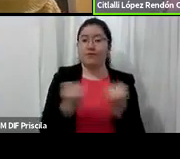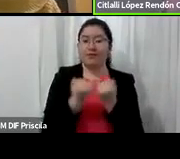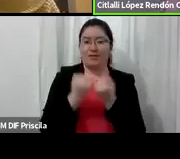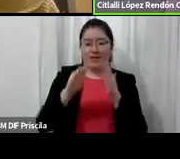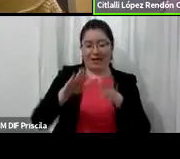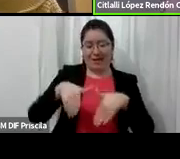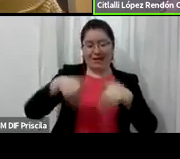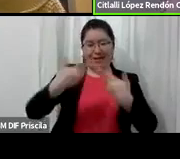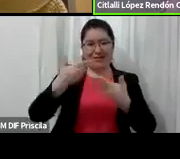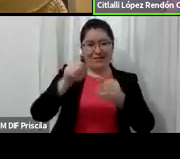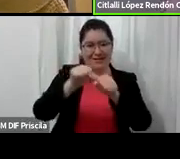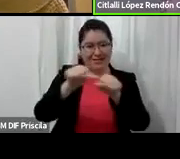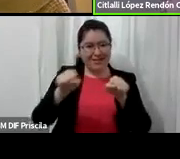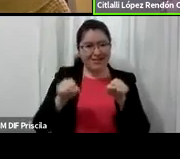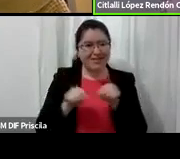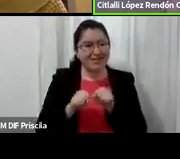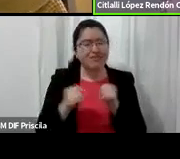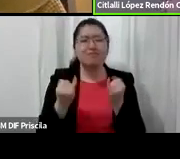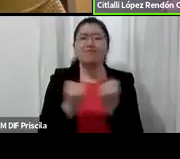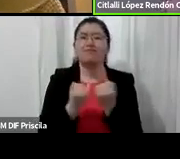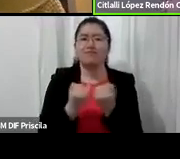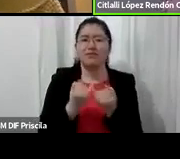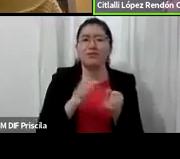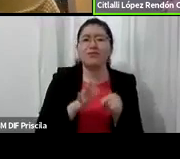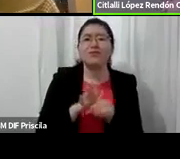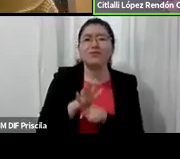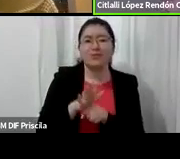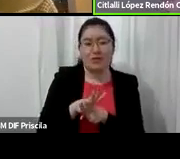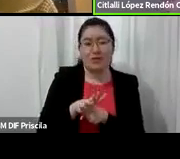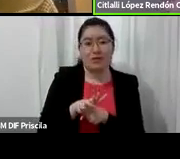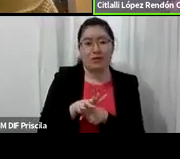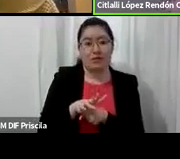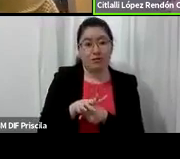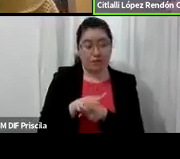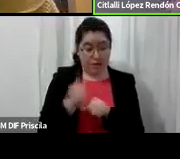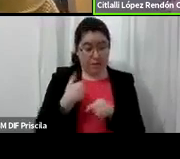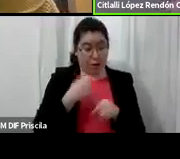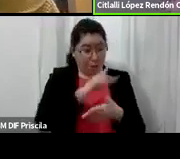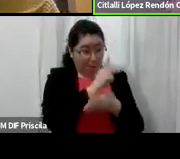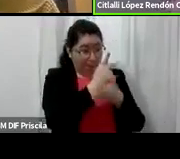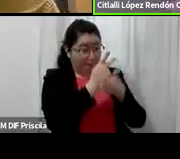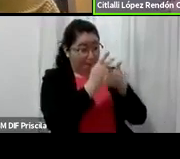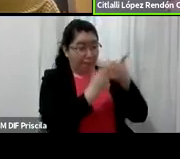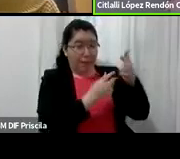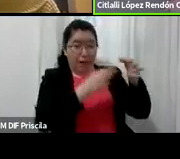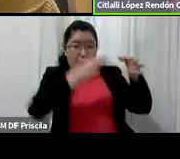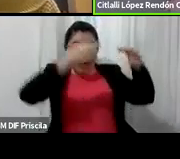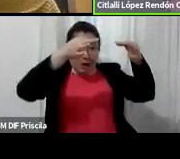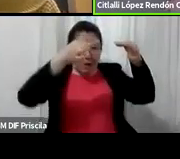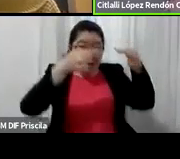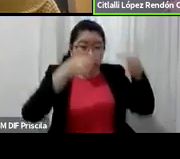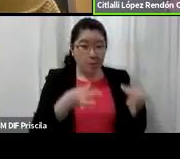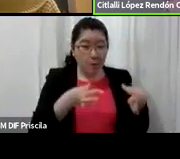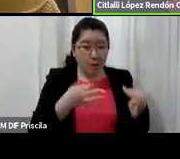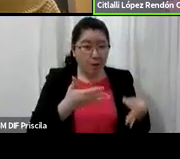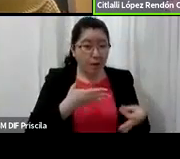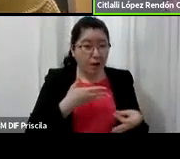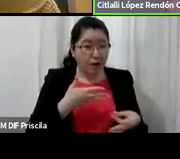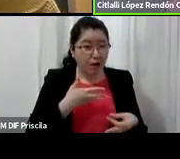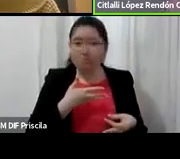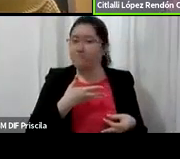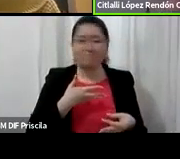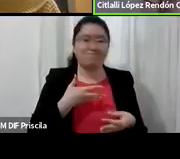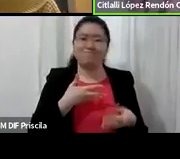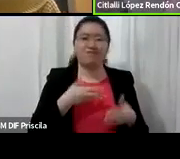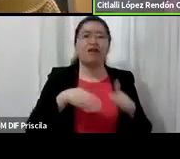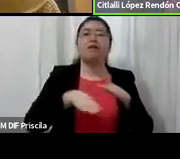expresado las dos compañeras, la cuestión de no hay fórmulas, ¿no? O sea, hay bases en común, hay objetivos que